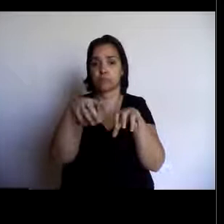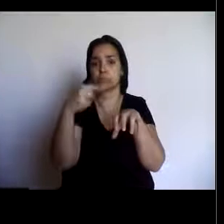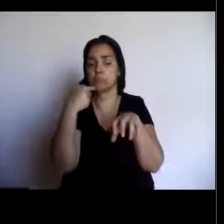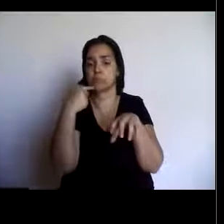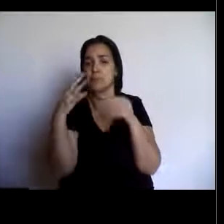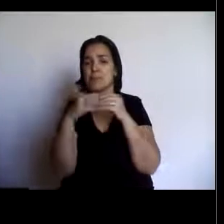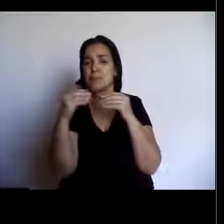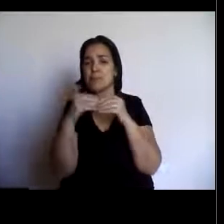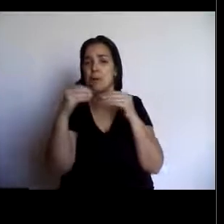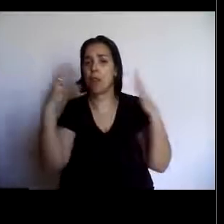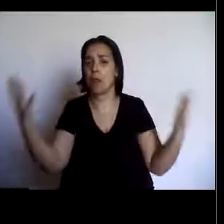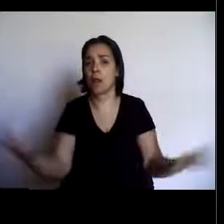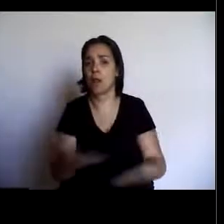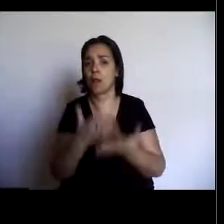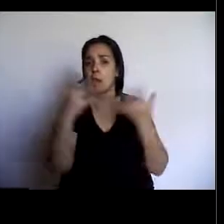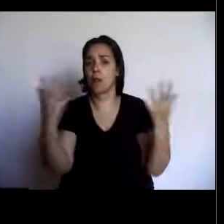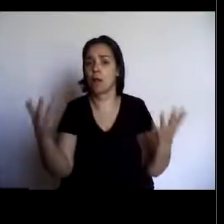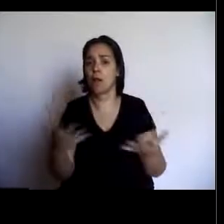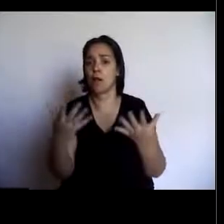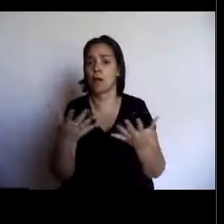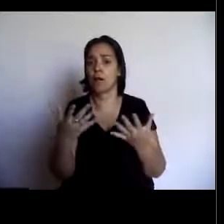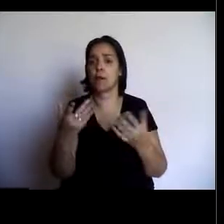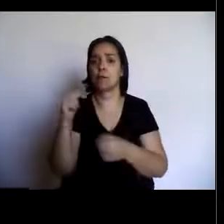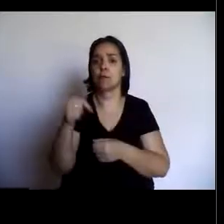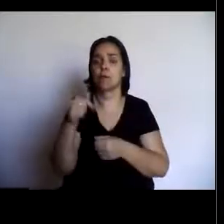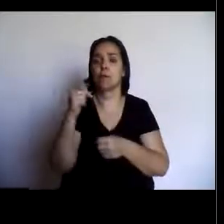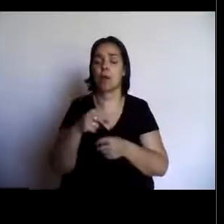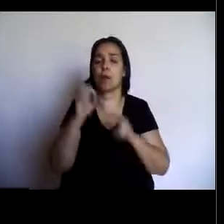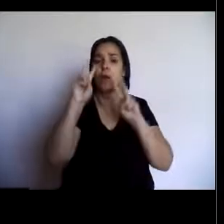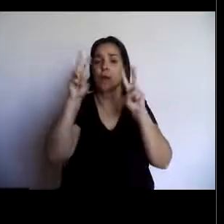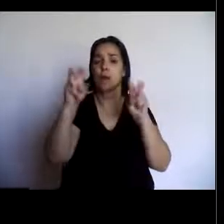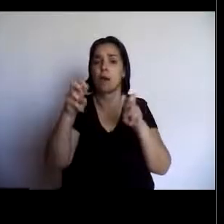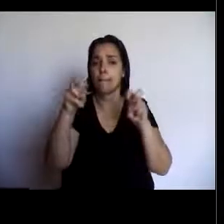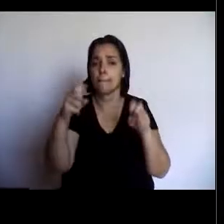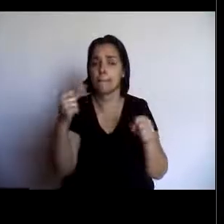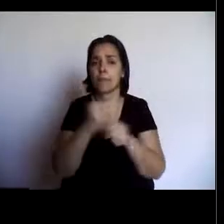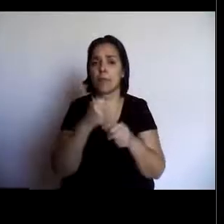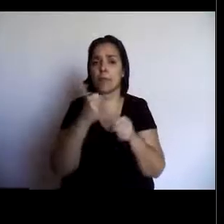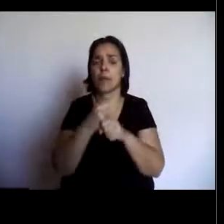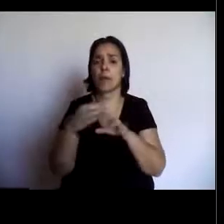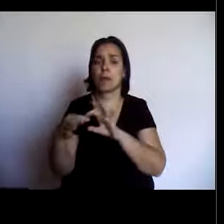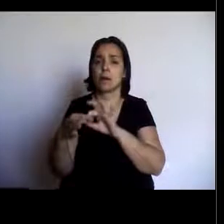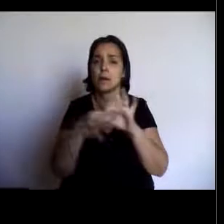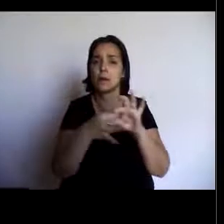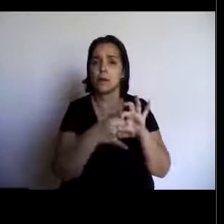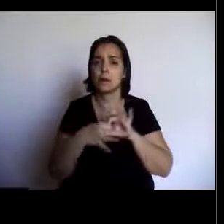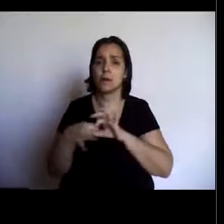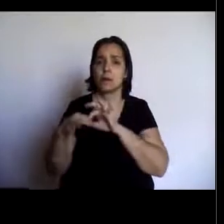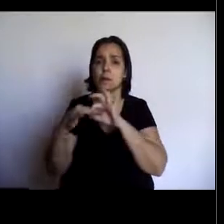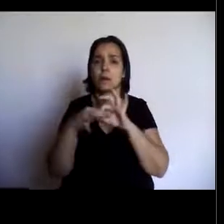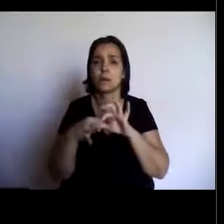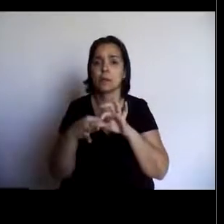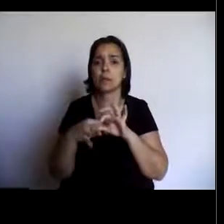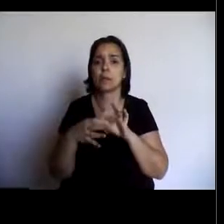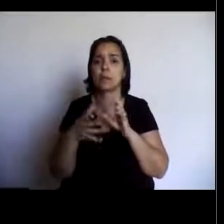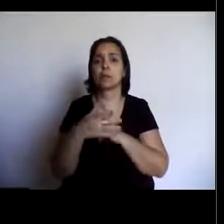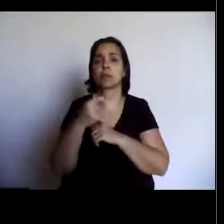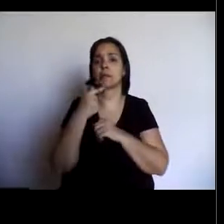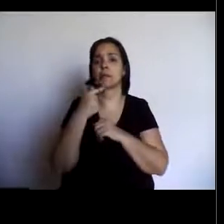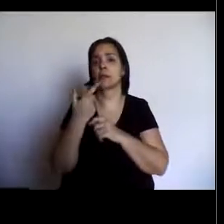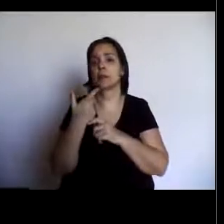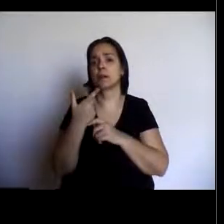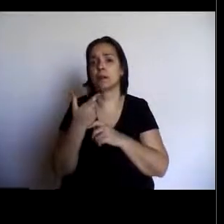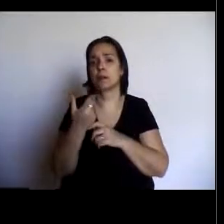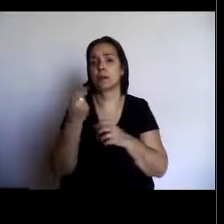para impulsar el emprendimiento, la innovación, para el trabajo en red entre el sector público, el empresarial, la